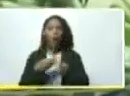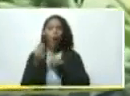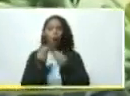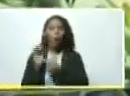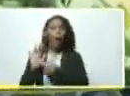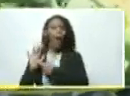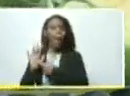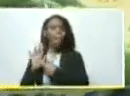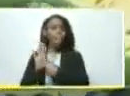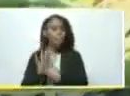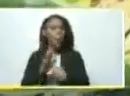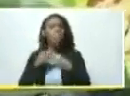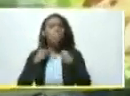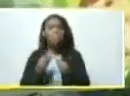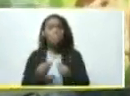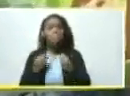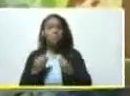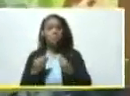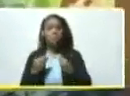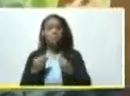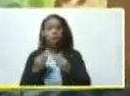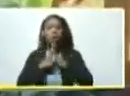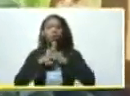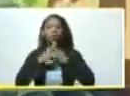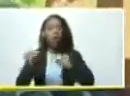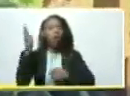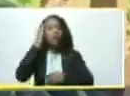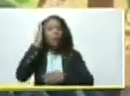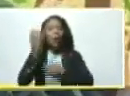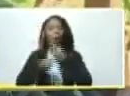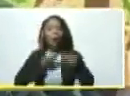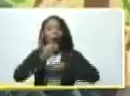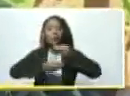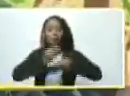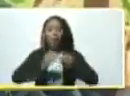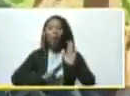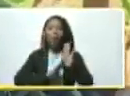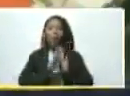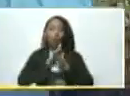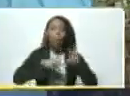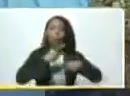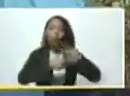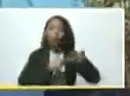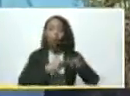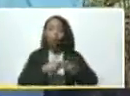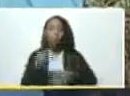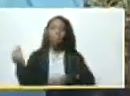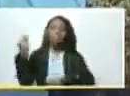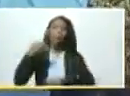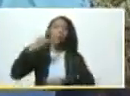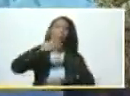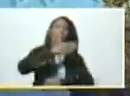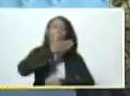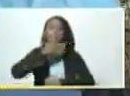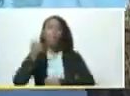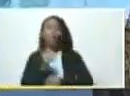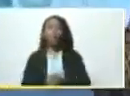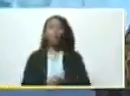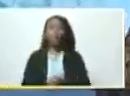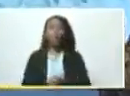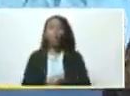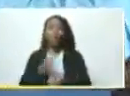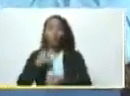ejemplo para que todos sepamos que se están haciendo las cosas. Cada vez mejor. Yo ahora he lanzado